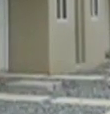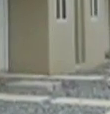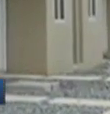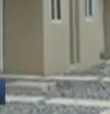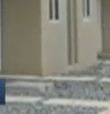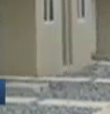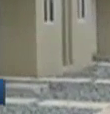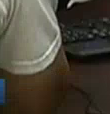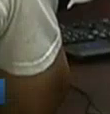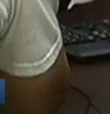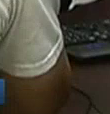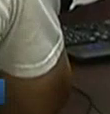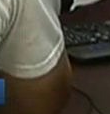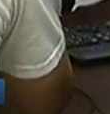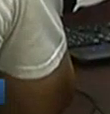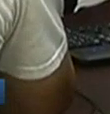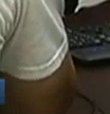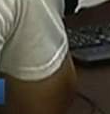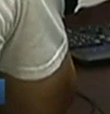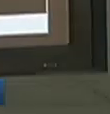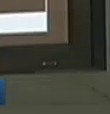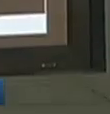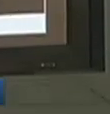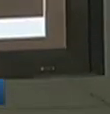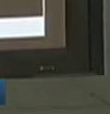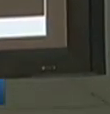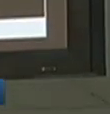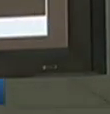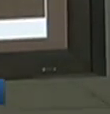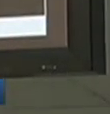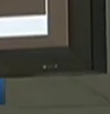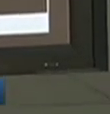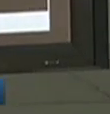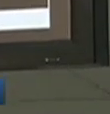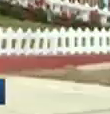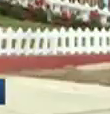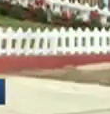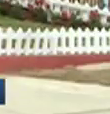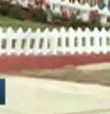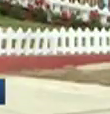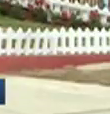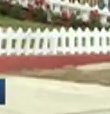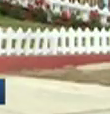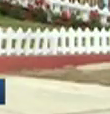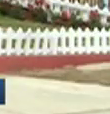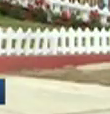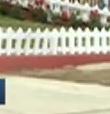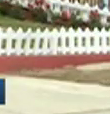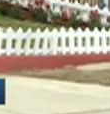afiliados se acercan al 10 para conocer detalles de los nuevos préstamos hipotecarios